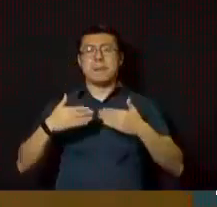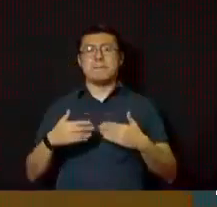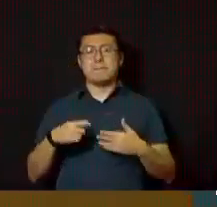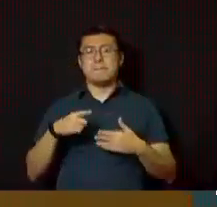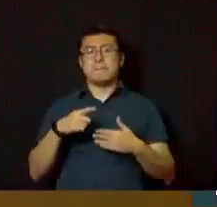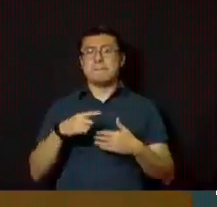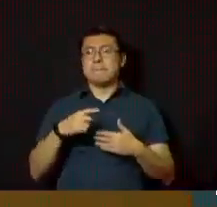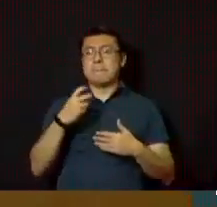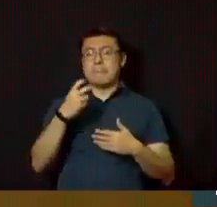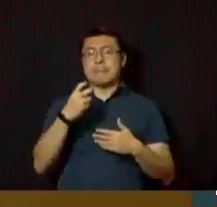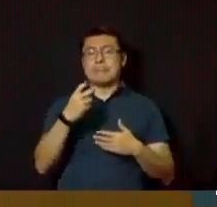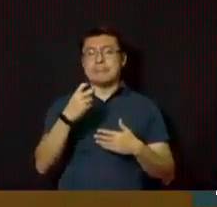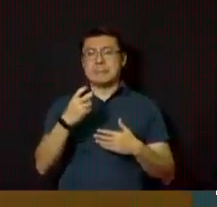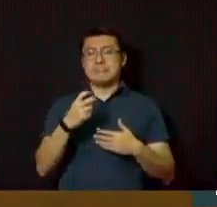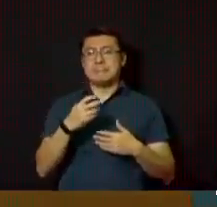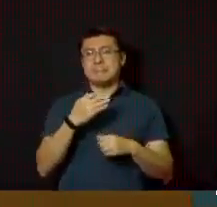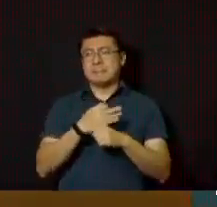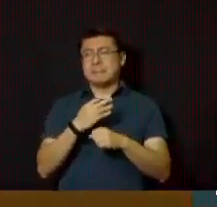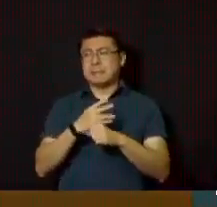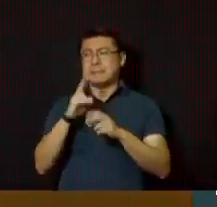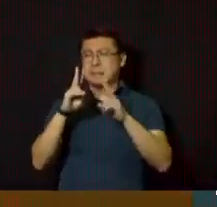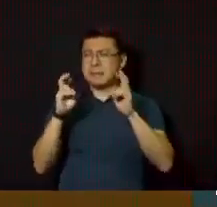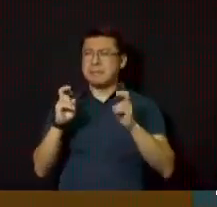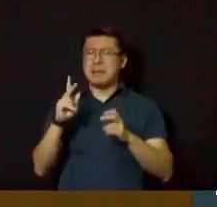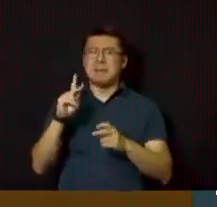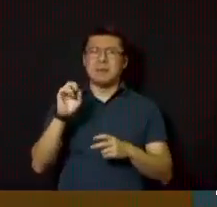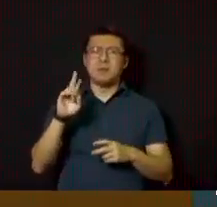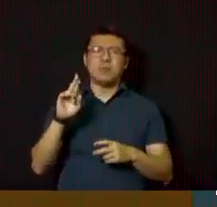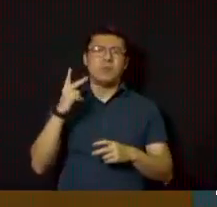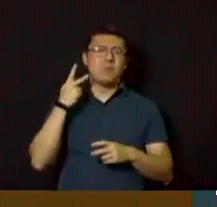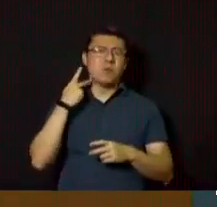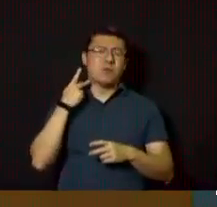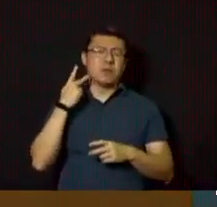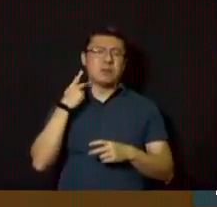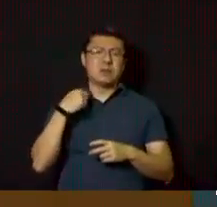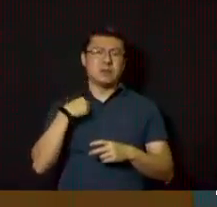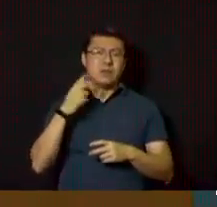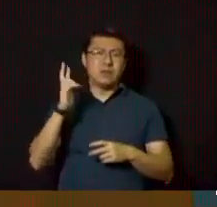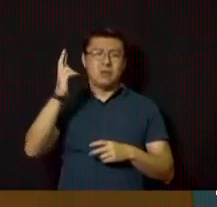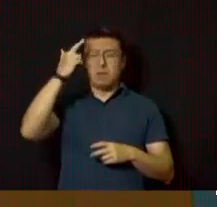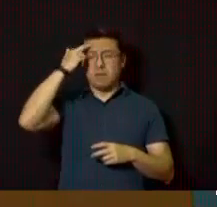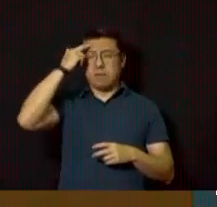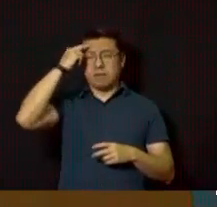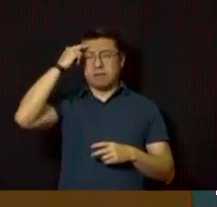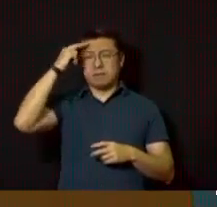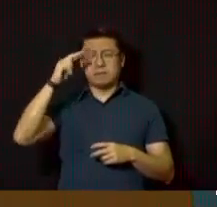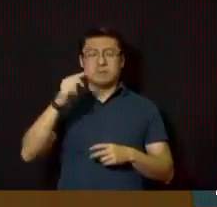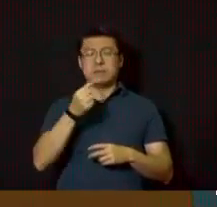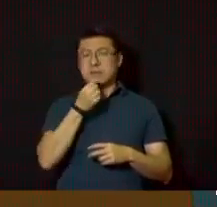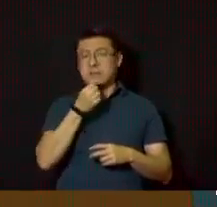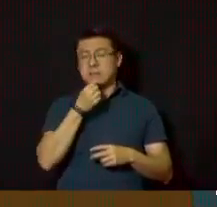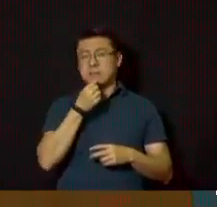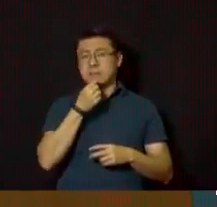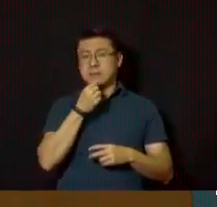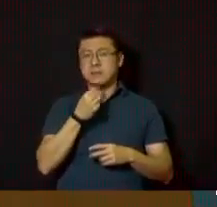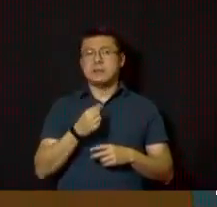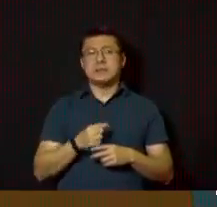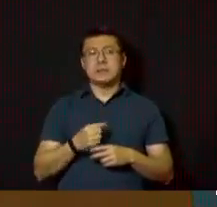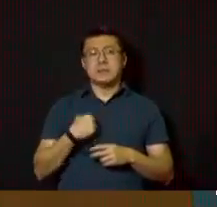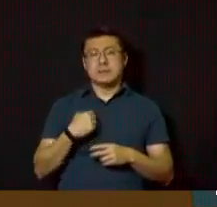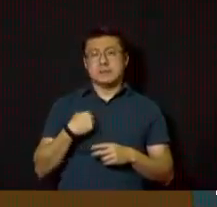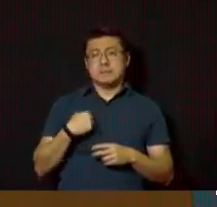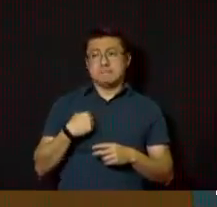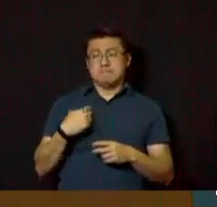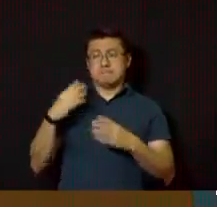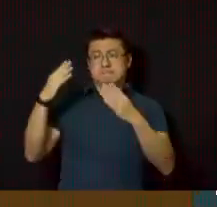tenemos aquí, por ejemplo, temas de política en el Perú, yo nada más me acuerdo de niño, a nosotros nos